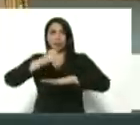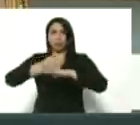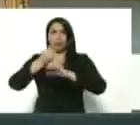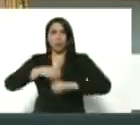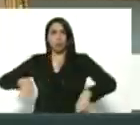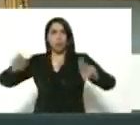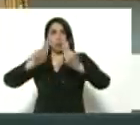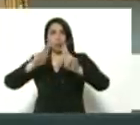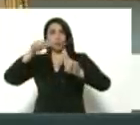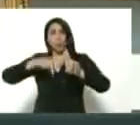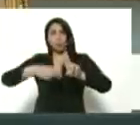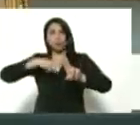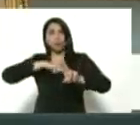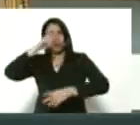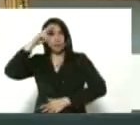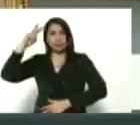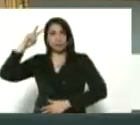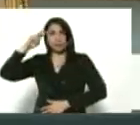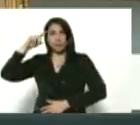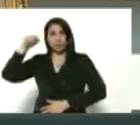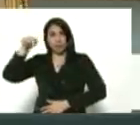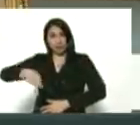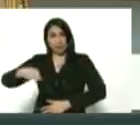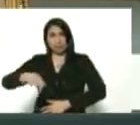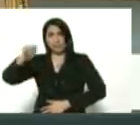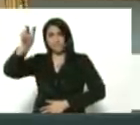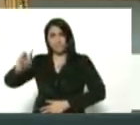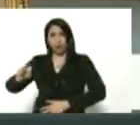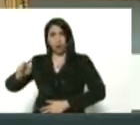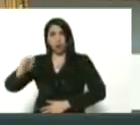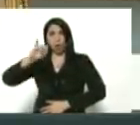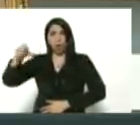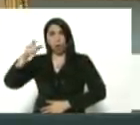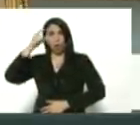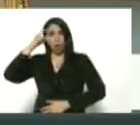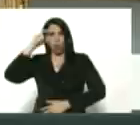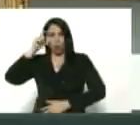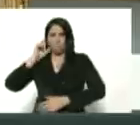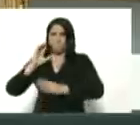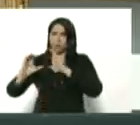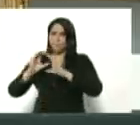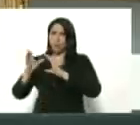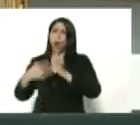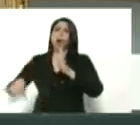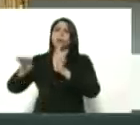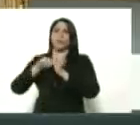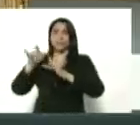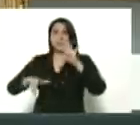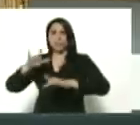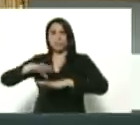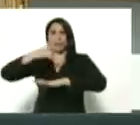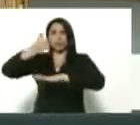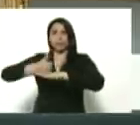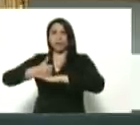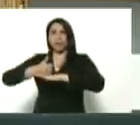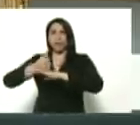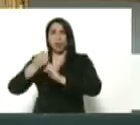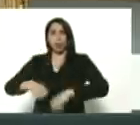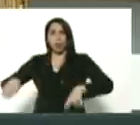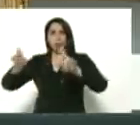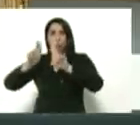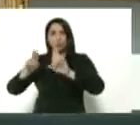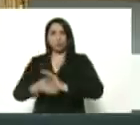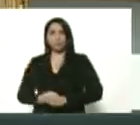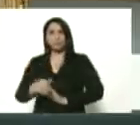Naciones Unidas. Hoy nuestro canciller, aquí presente, Jorge Arriaza, conversó una vez más con el secretario general de Naciones